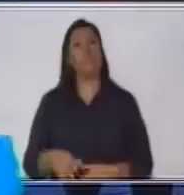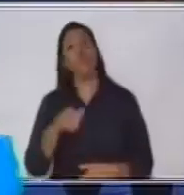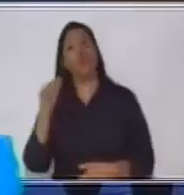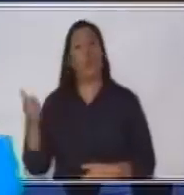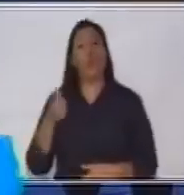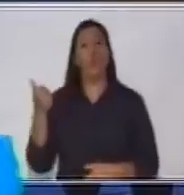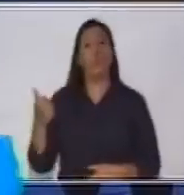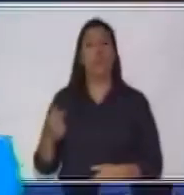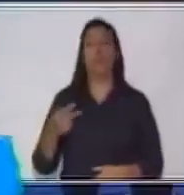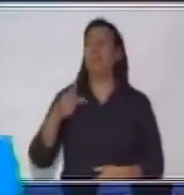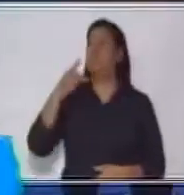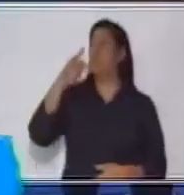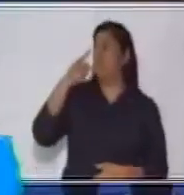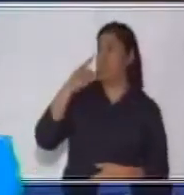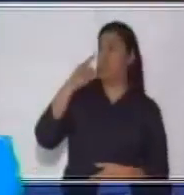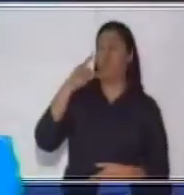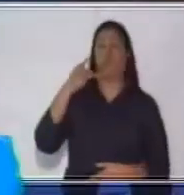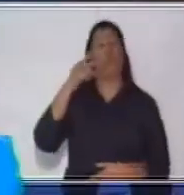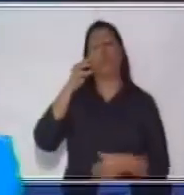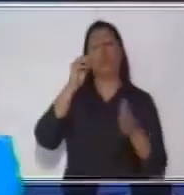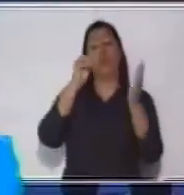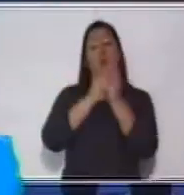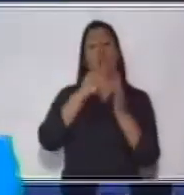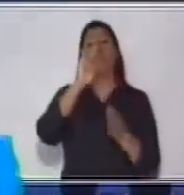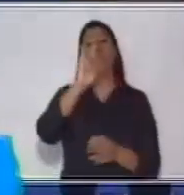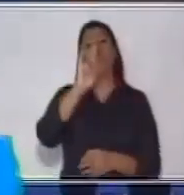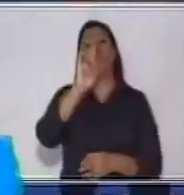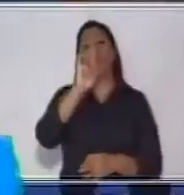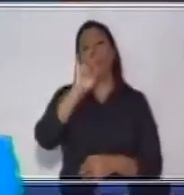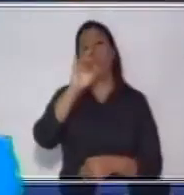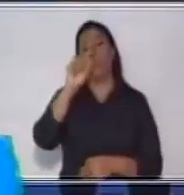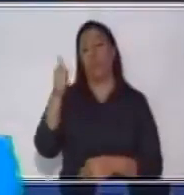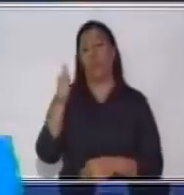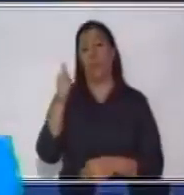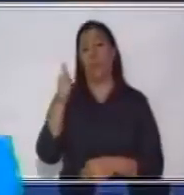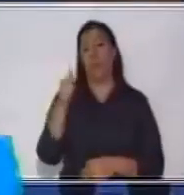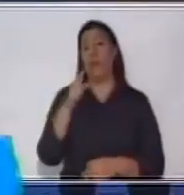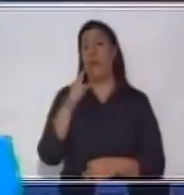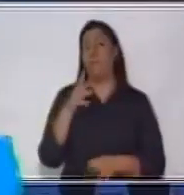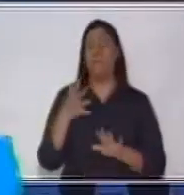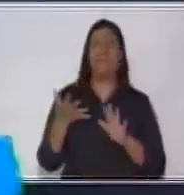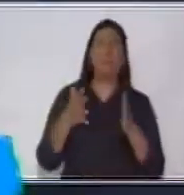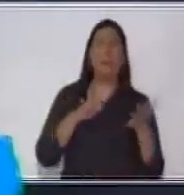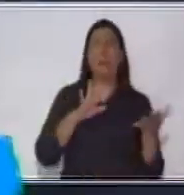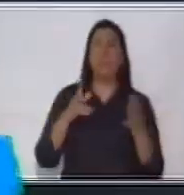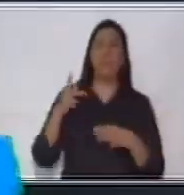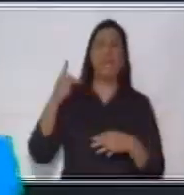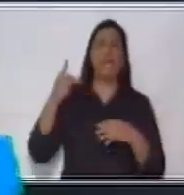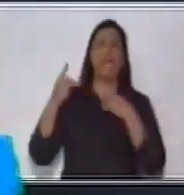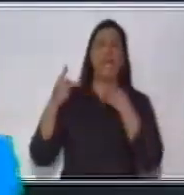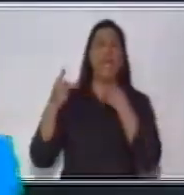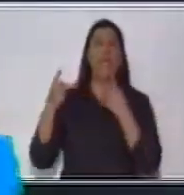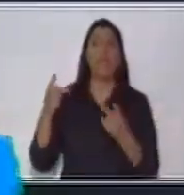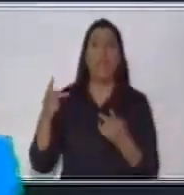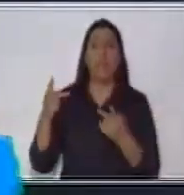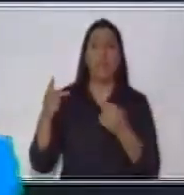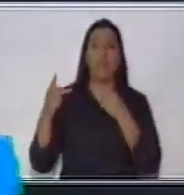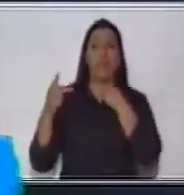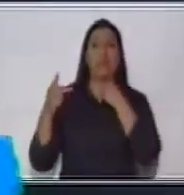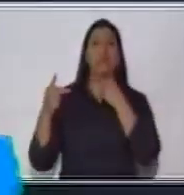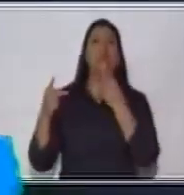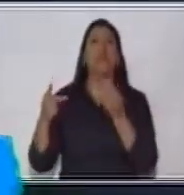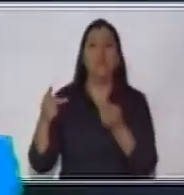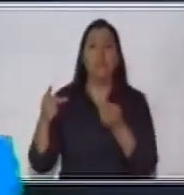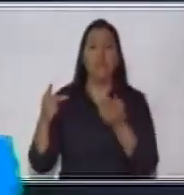Q con la U, cuyo fonema, es decir, el sonido, suena como el sonido de K. ¿Te recuerdas que también